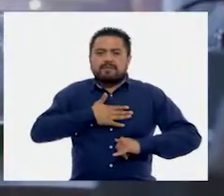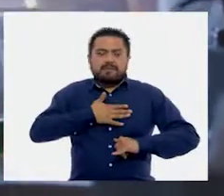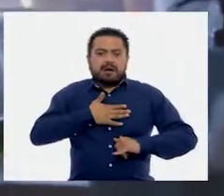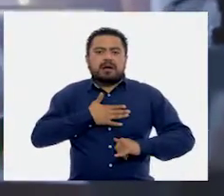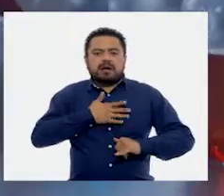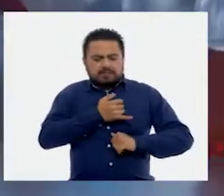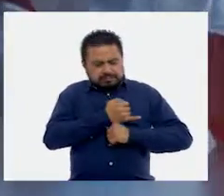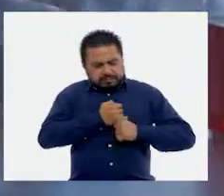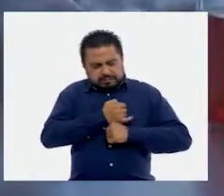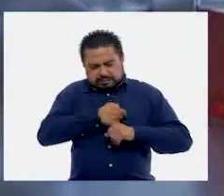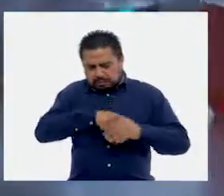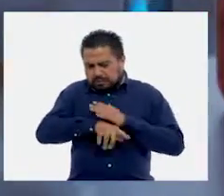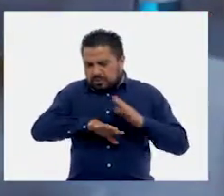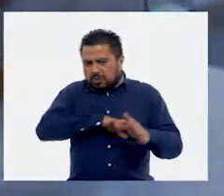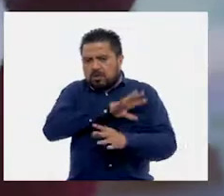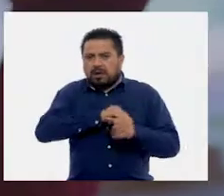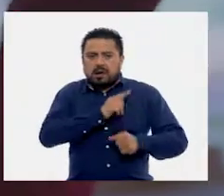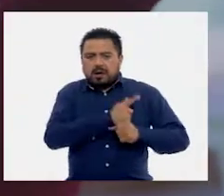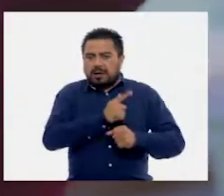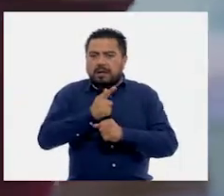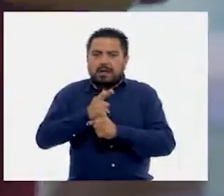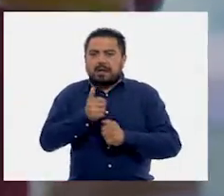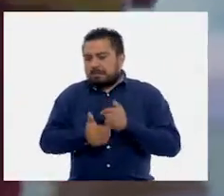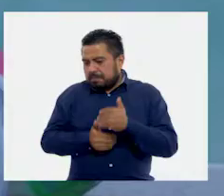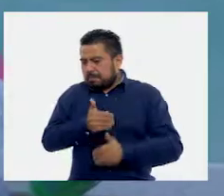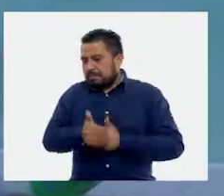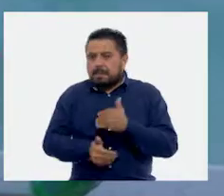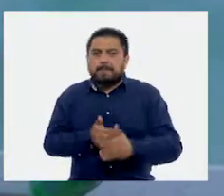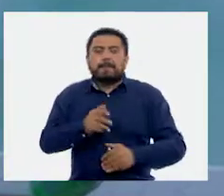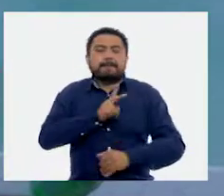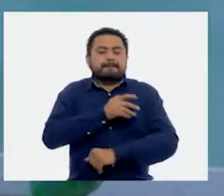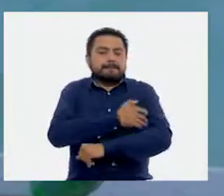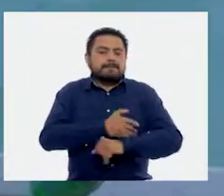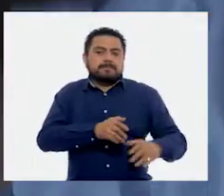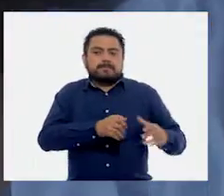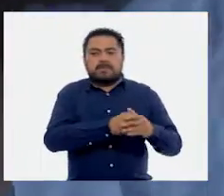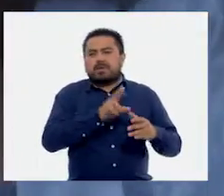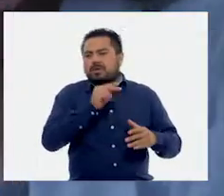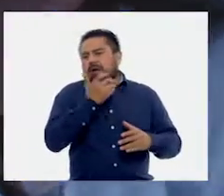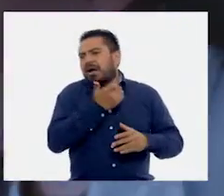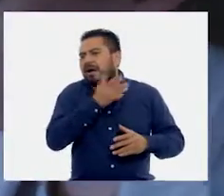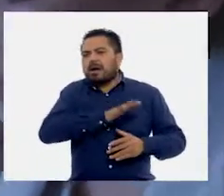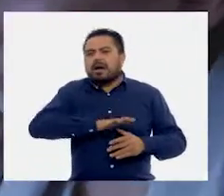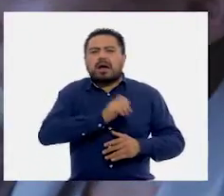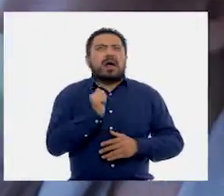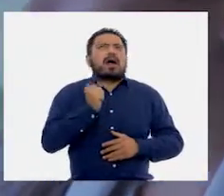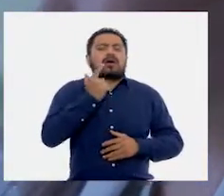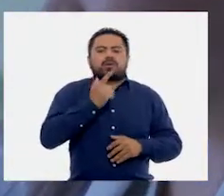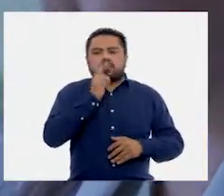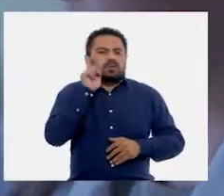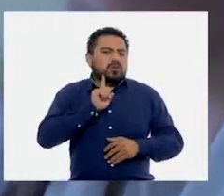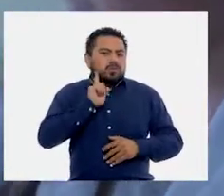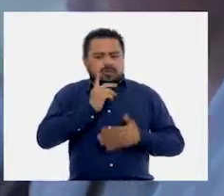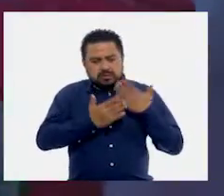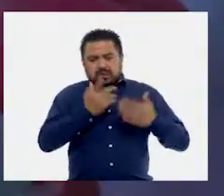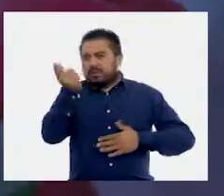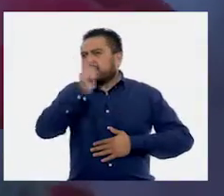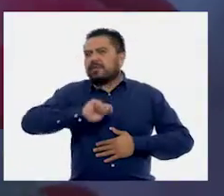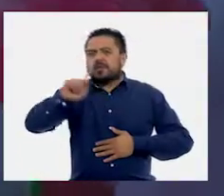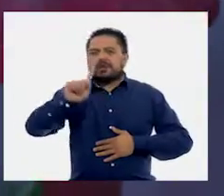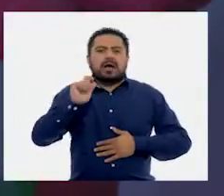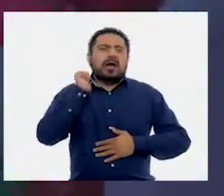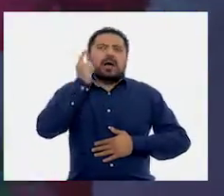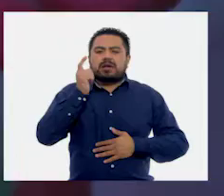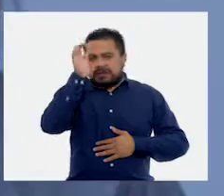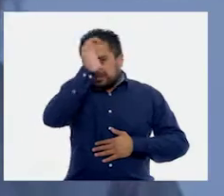y explorando todo lo que me encontraba a mi paso. En mi familia, no era tan común que alguna mujer estudiara profesionalmente alguna